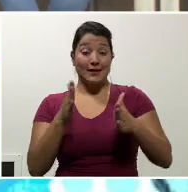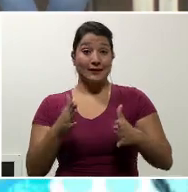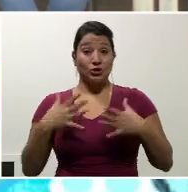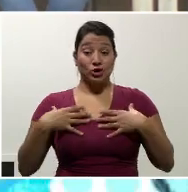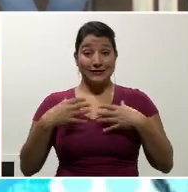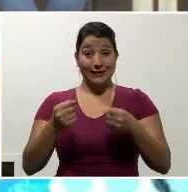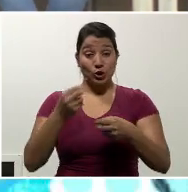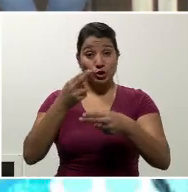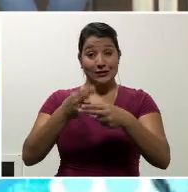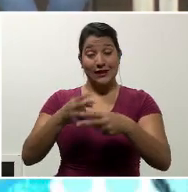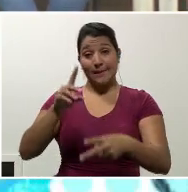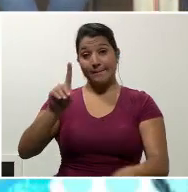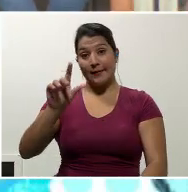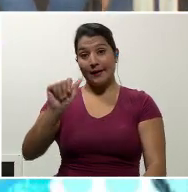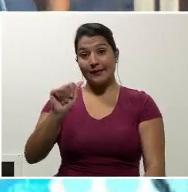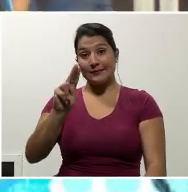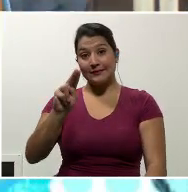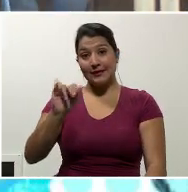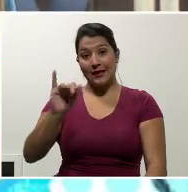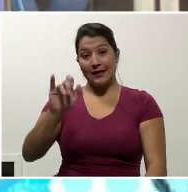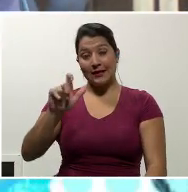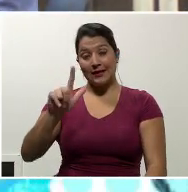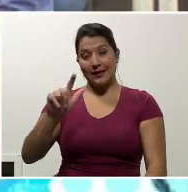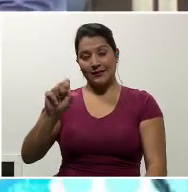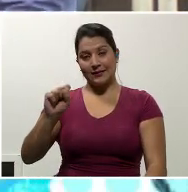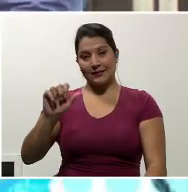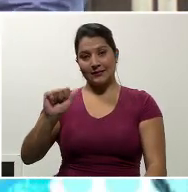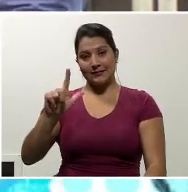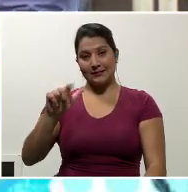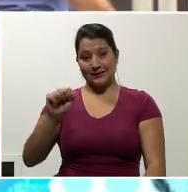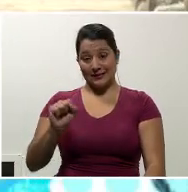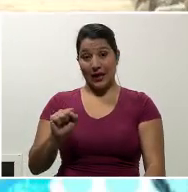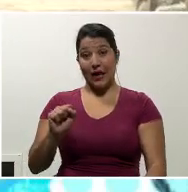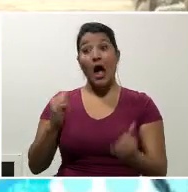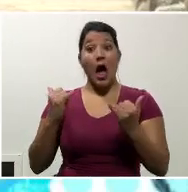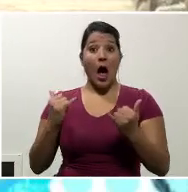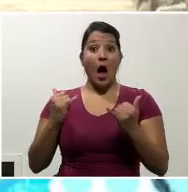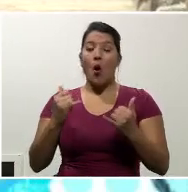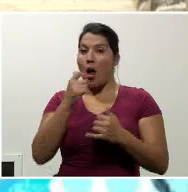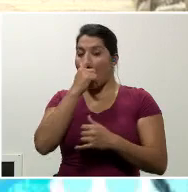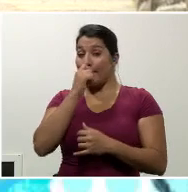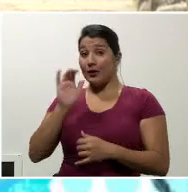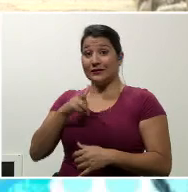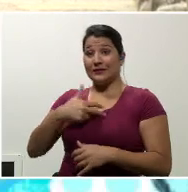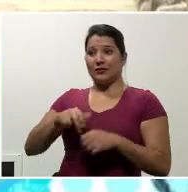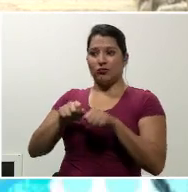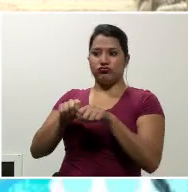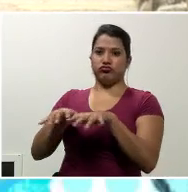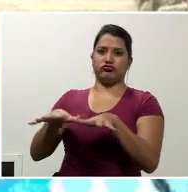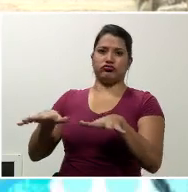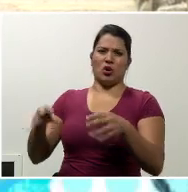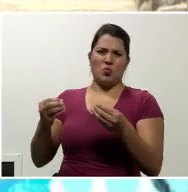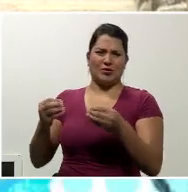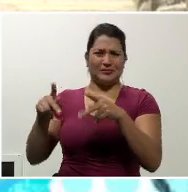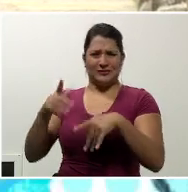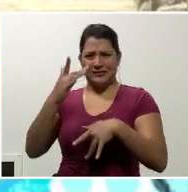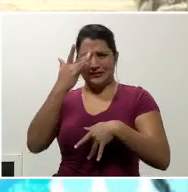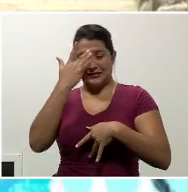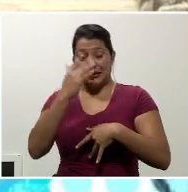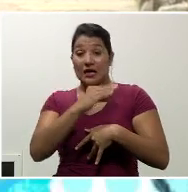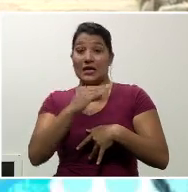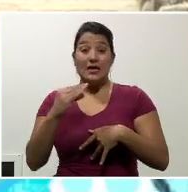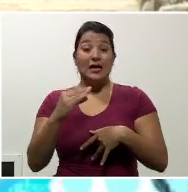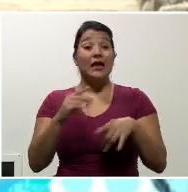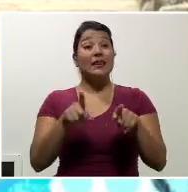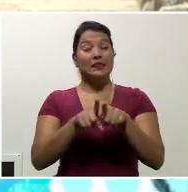estado hablando de este coronavirus, de lo que es una epidemia en China y donde propiamente podemos hablar de brotes, y así me lo